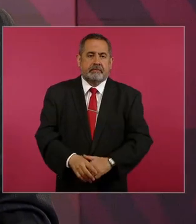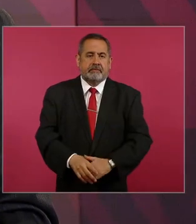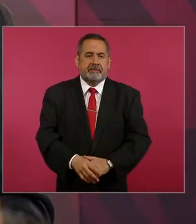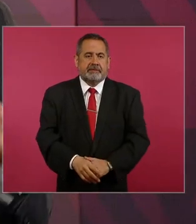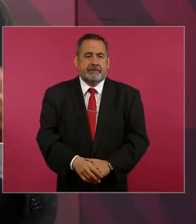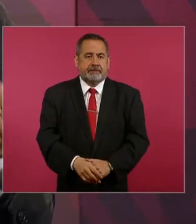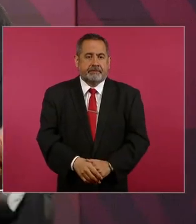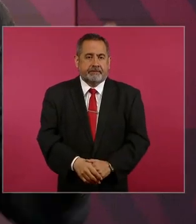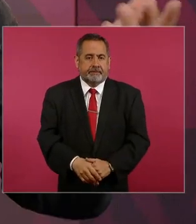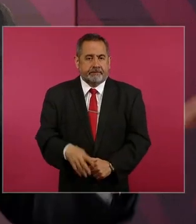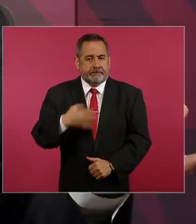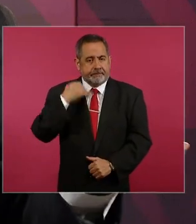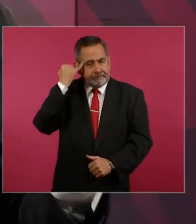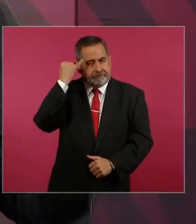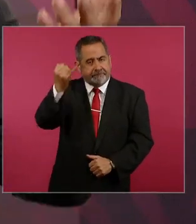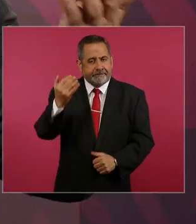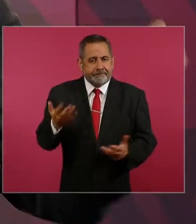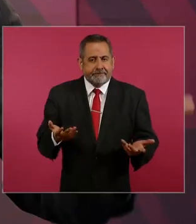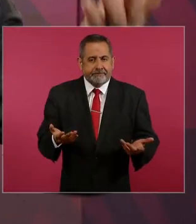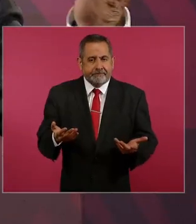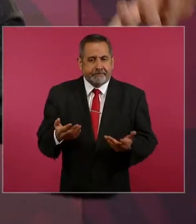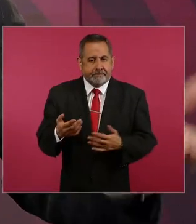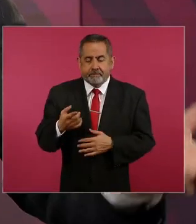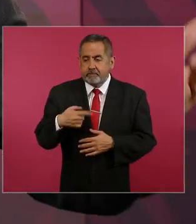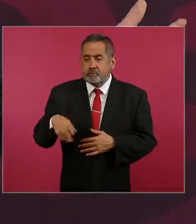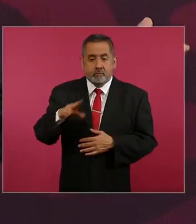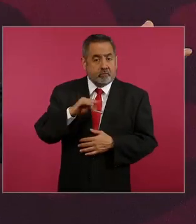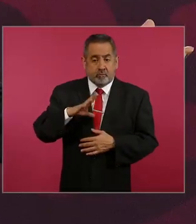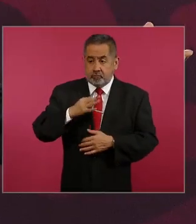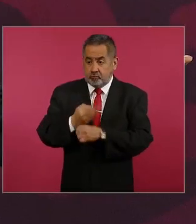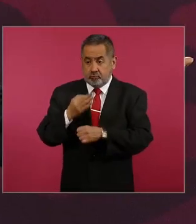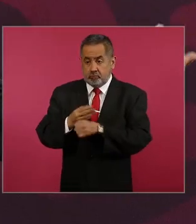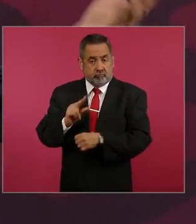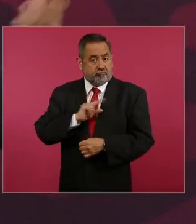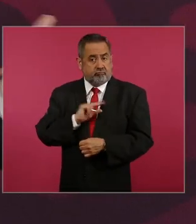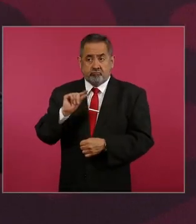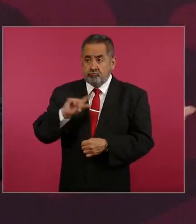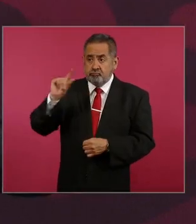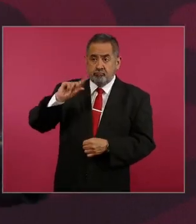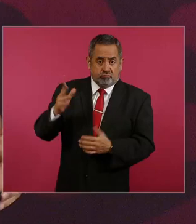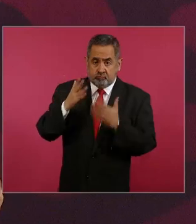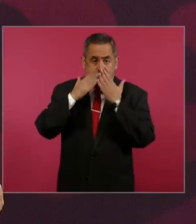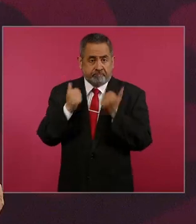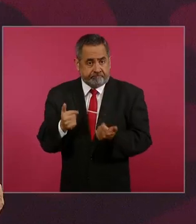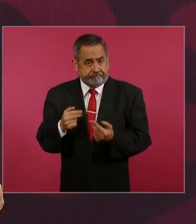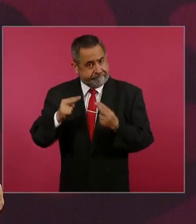imagínense nuestro país que no tiene los especialistas que requiere